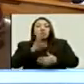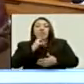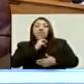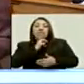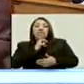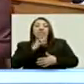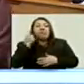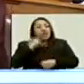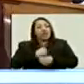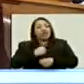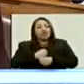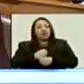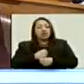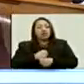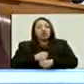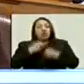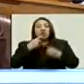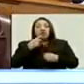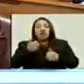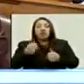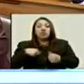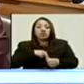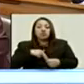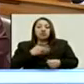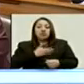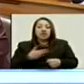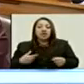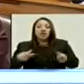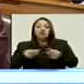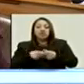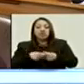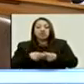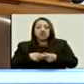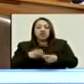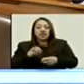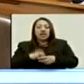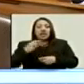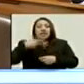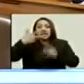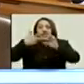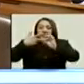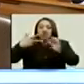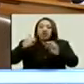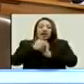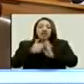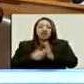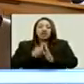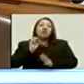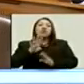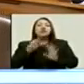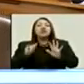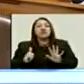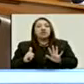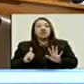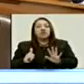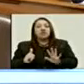ejemplo, trabajar. Como bien ha dicho nuestro presidente de la Comisión, en el tercer párrafo del artículo